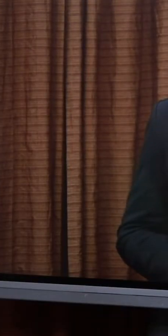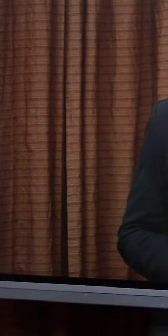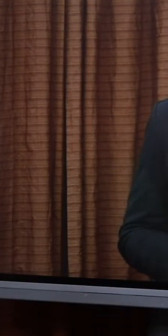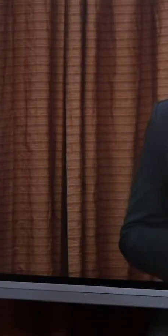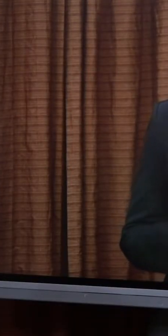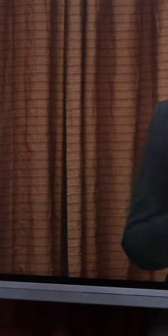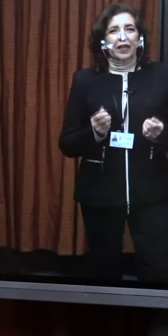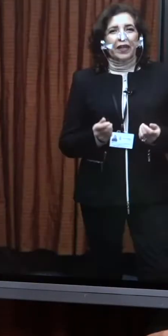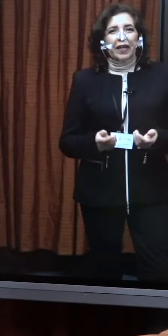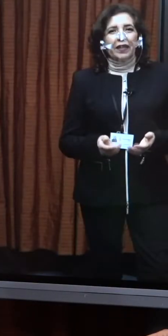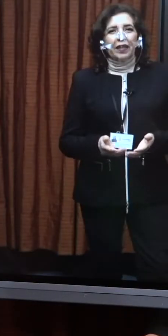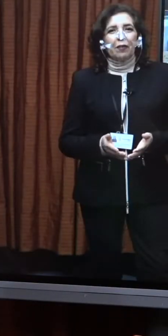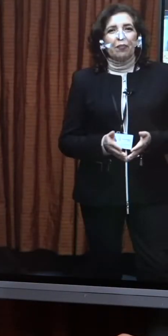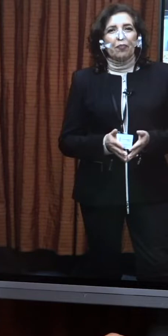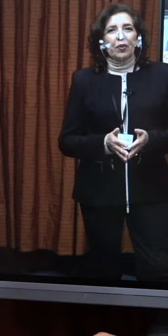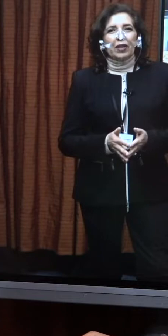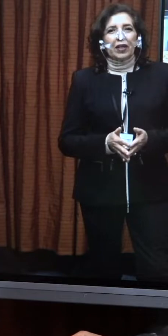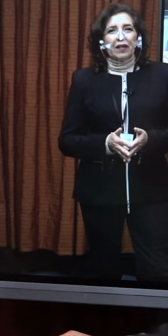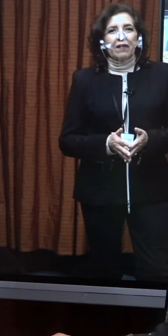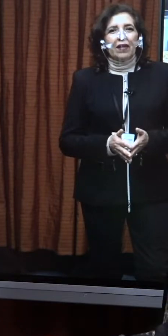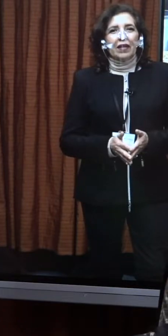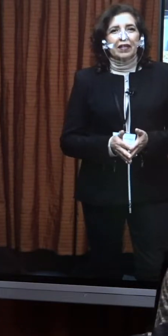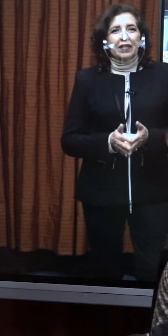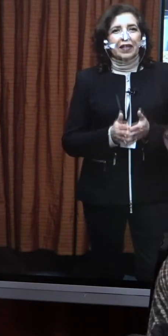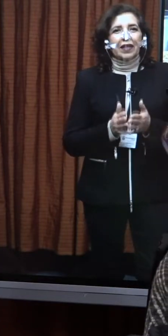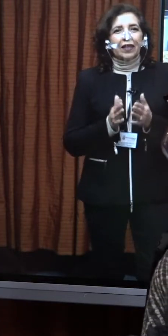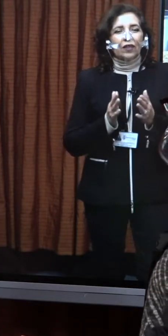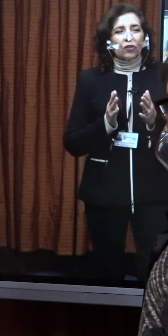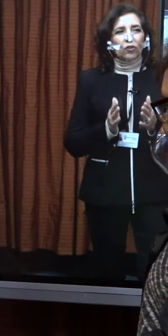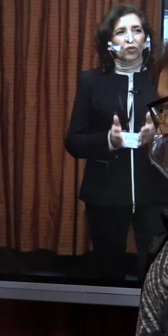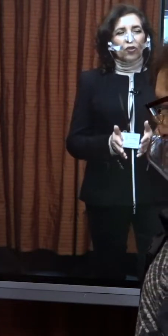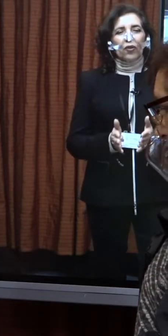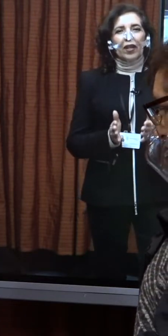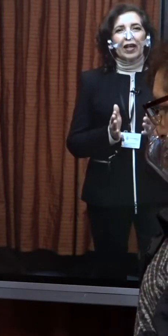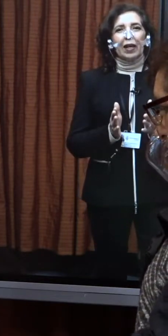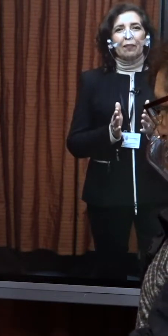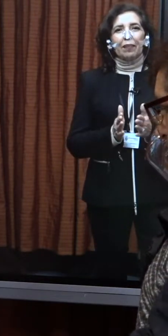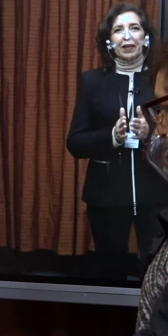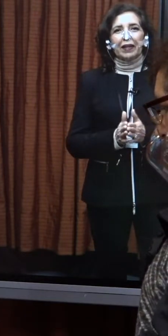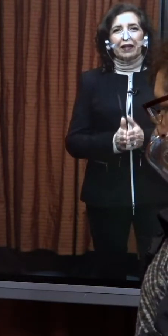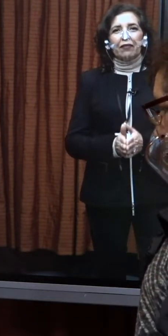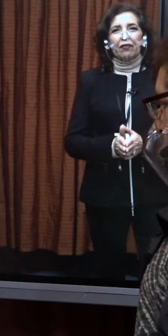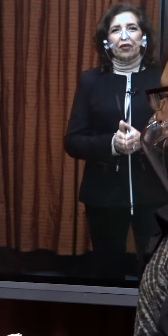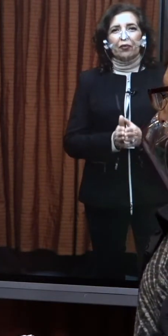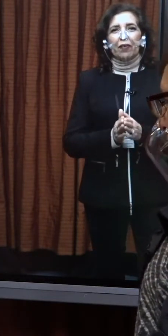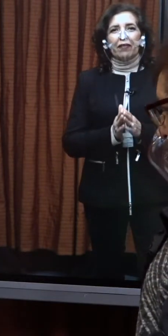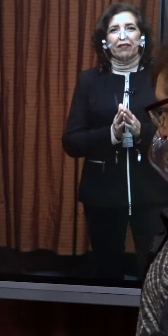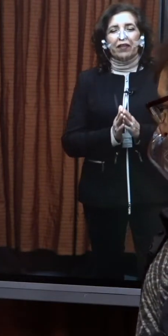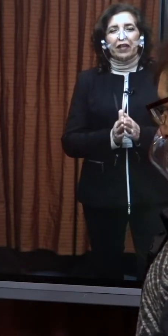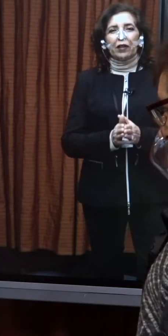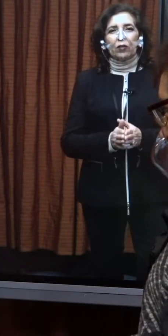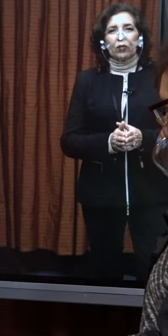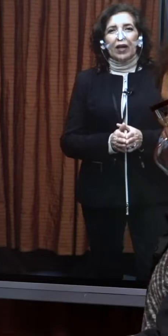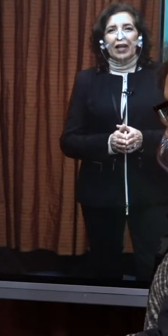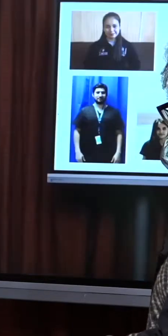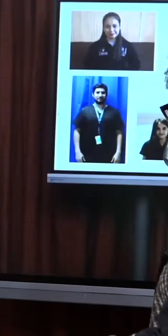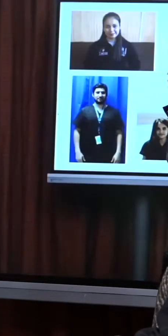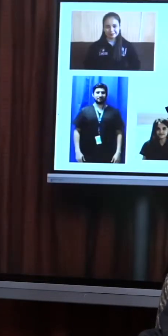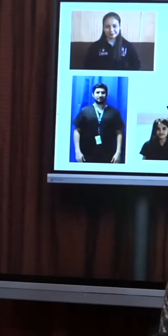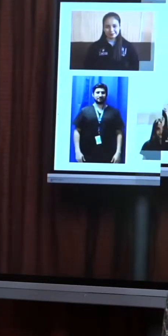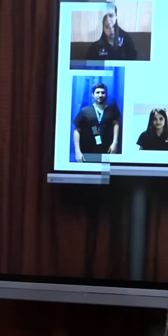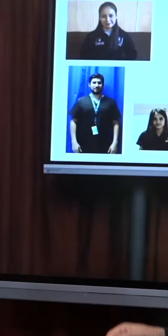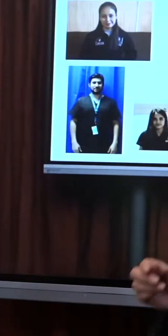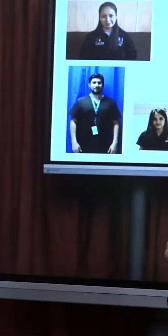vínculos, ¿cierto?, usted mencionaba en otro momento de la conversación el trabajo intersectorial, ¿cierto?, el trabajo en red.